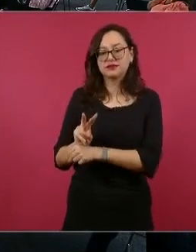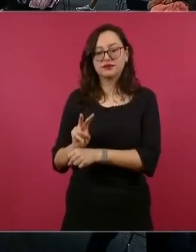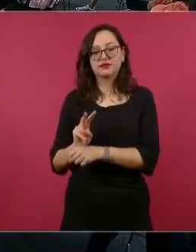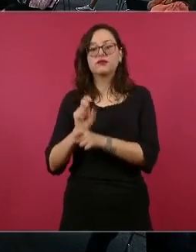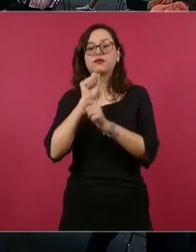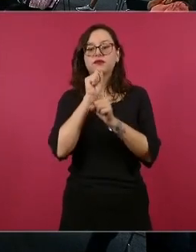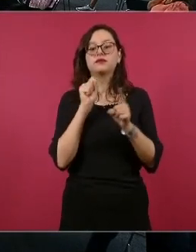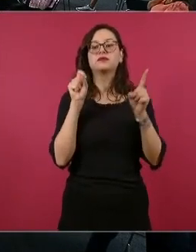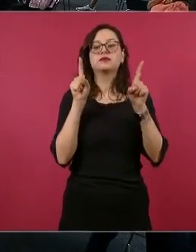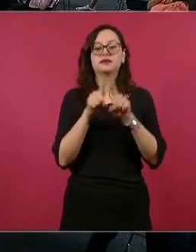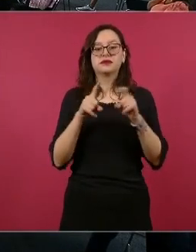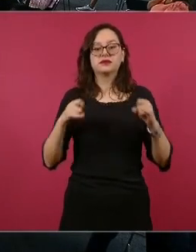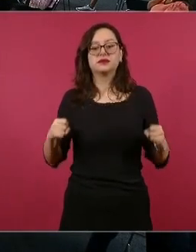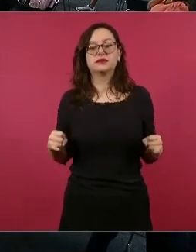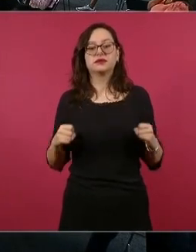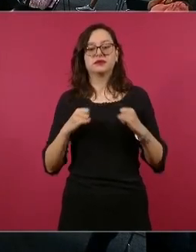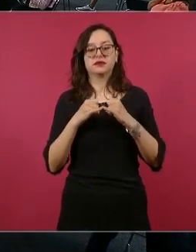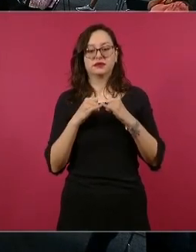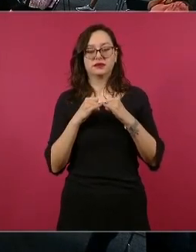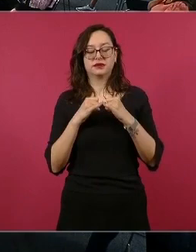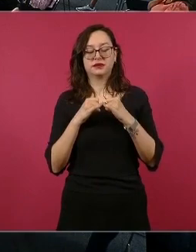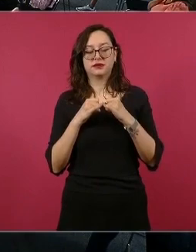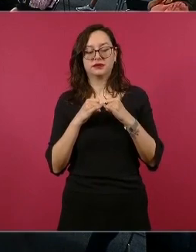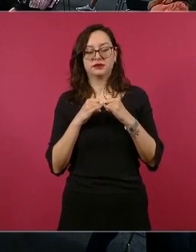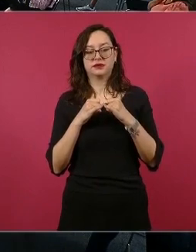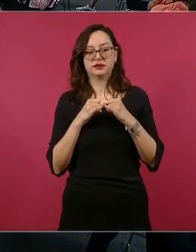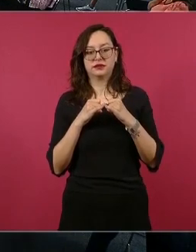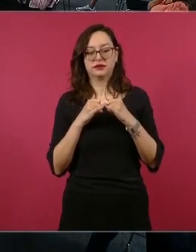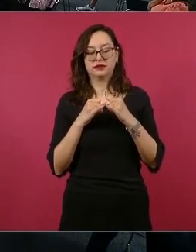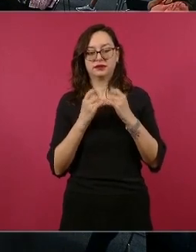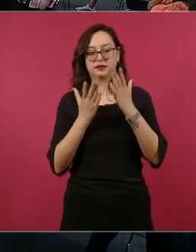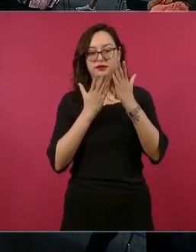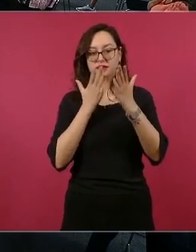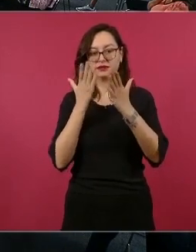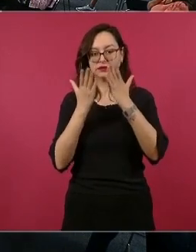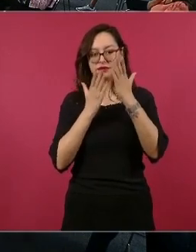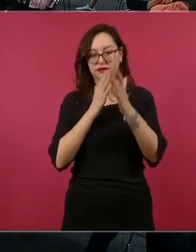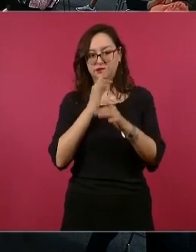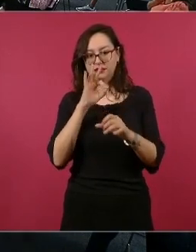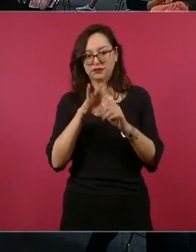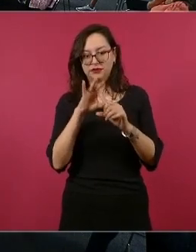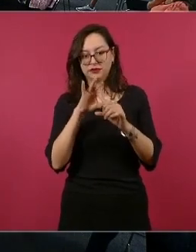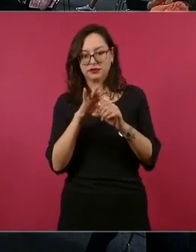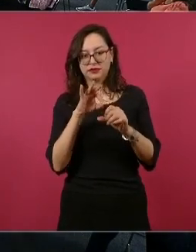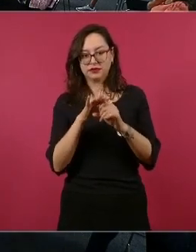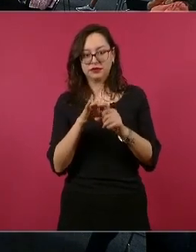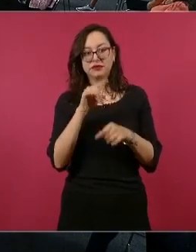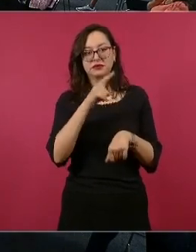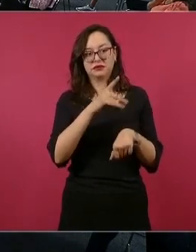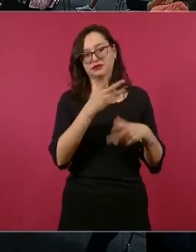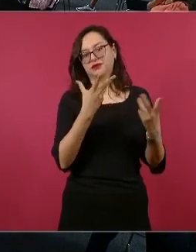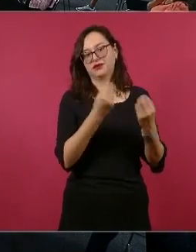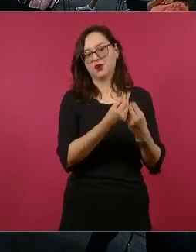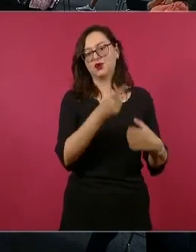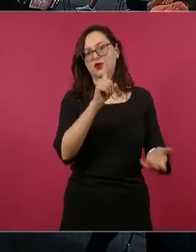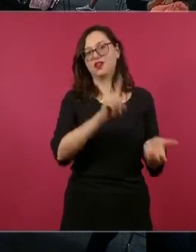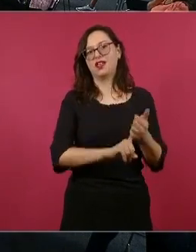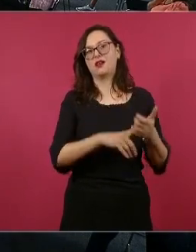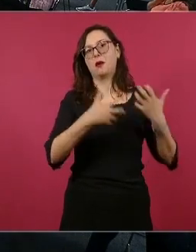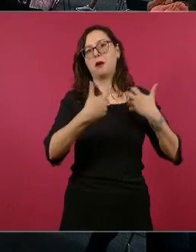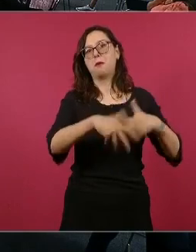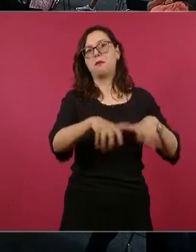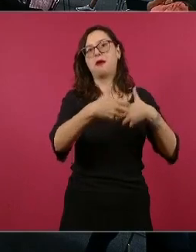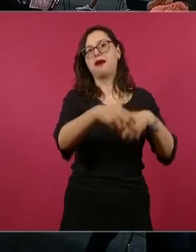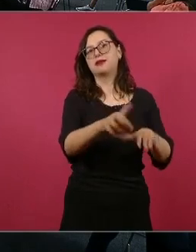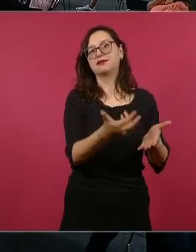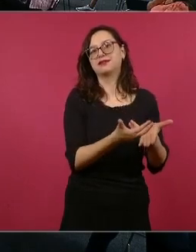Instituto de Estudios para la para la democracia que convocó a la Marcha Rosa y también que